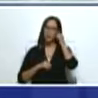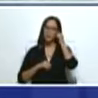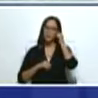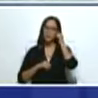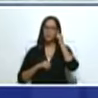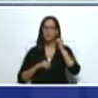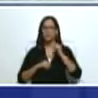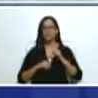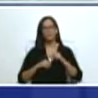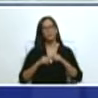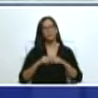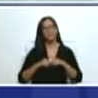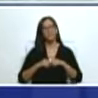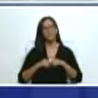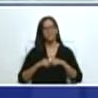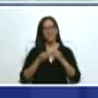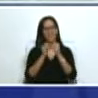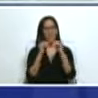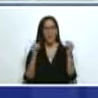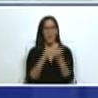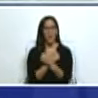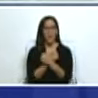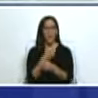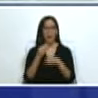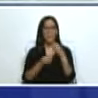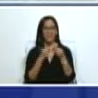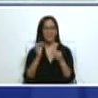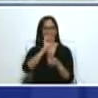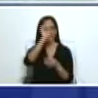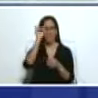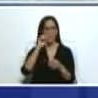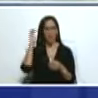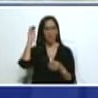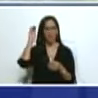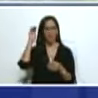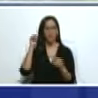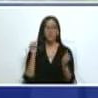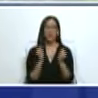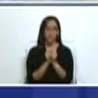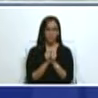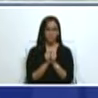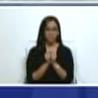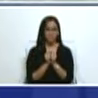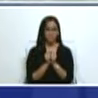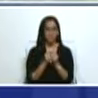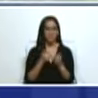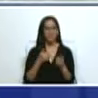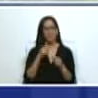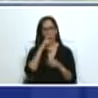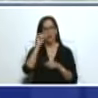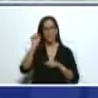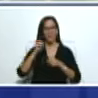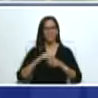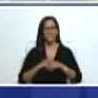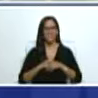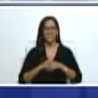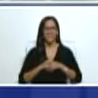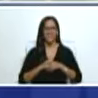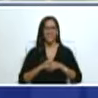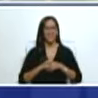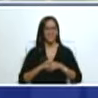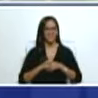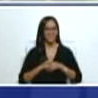¿Qué es lo que rima? Con amor, haciendo el dibujo del futuro con Nicolás Maduro.